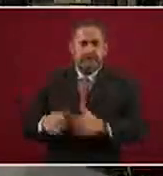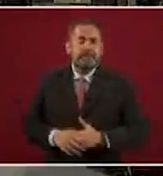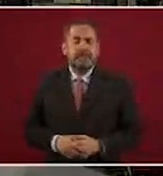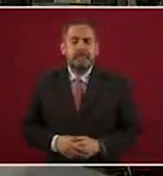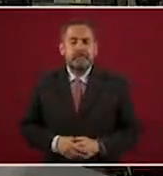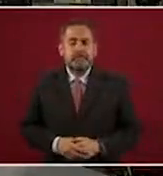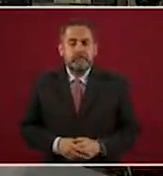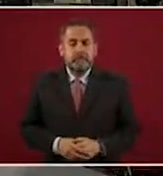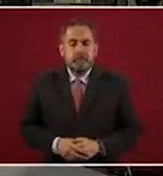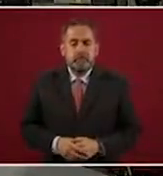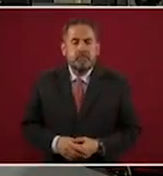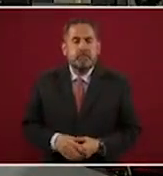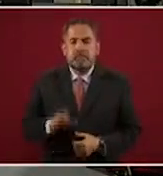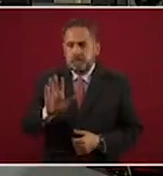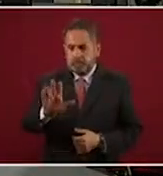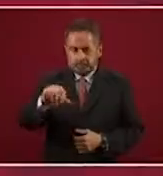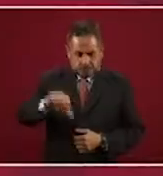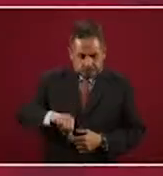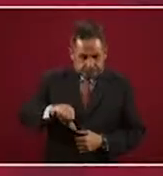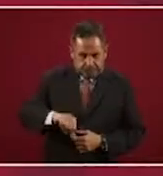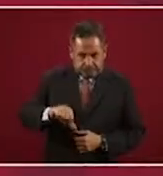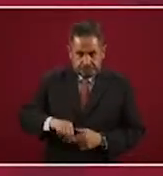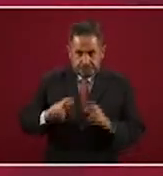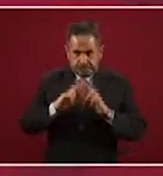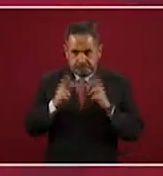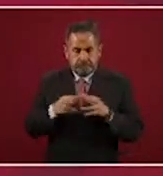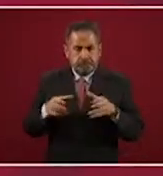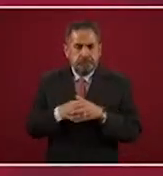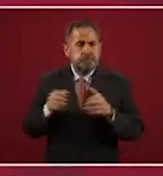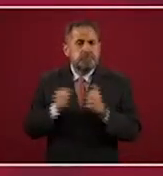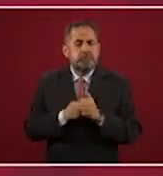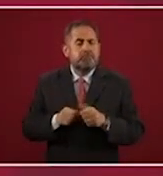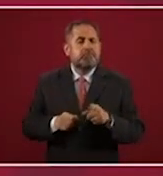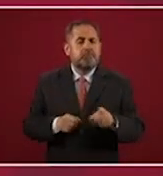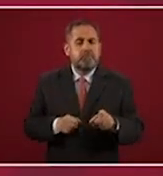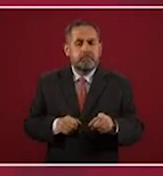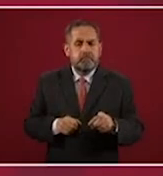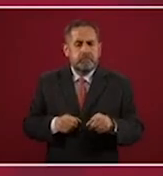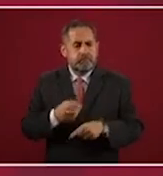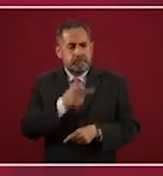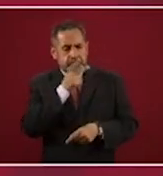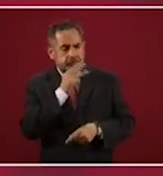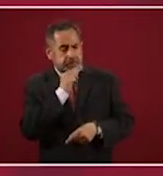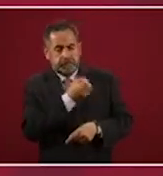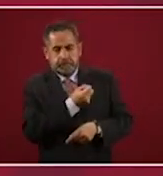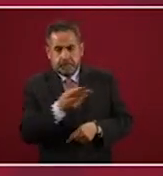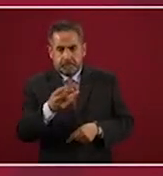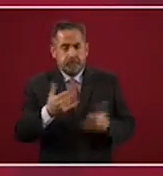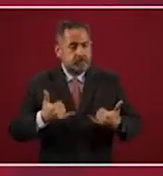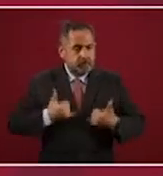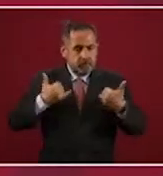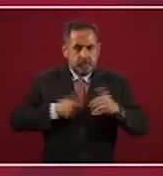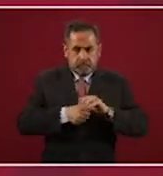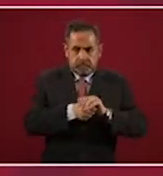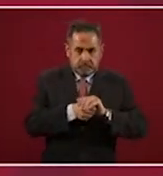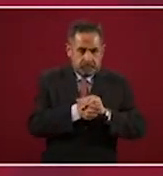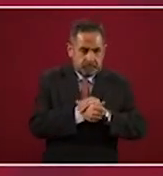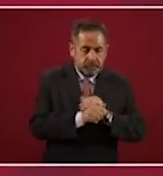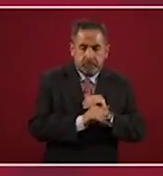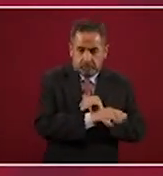Bueno, hoy tengo una reunión con madres y padres de los jóvenes de